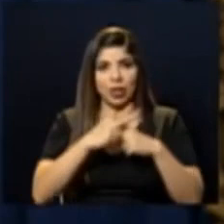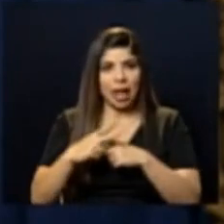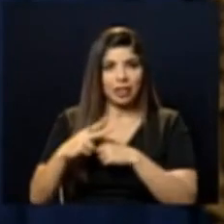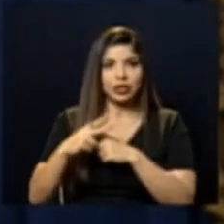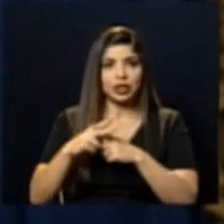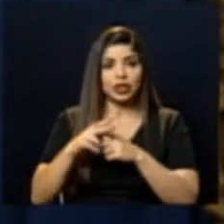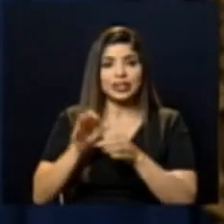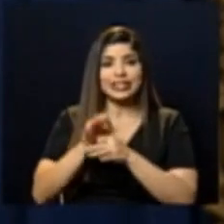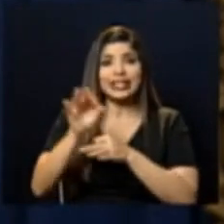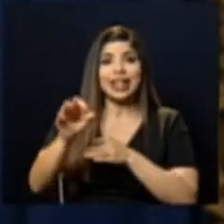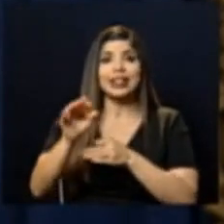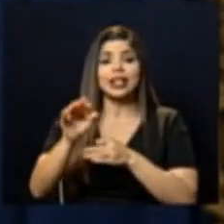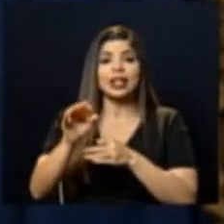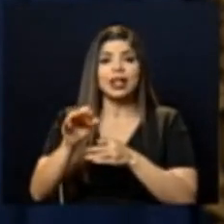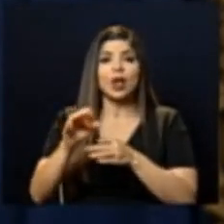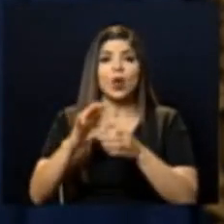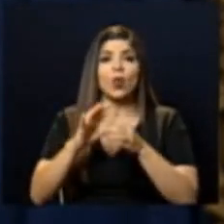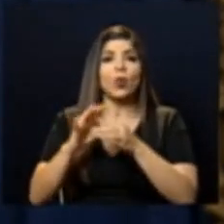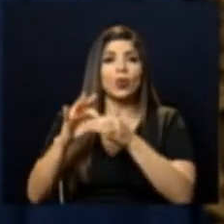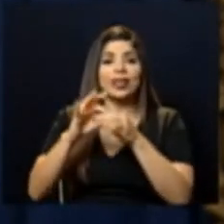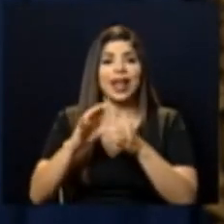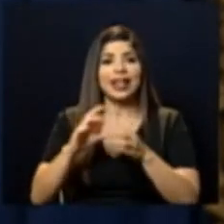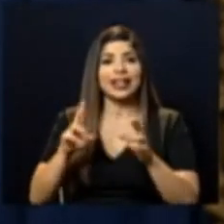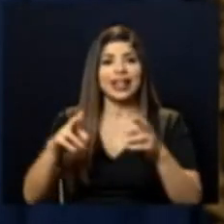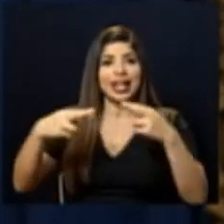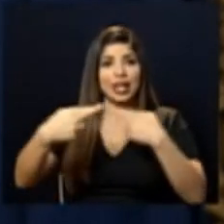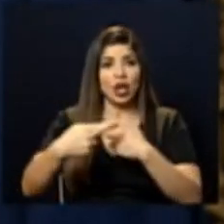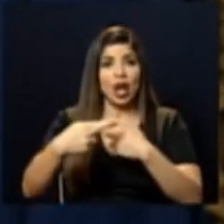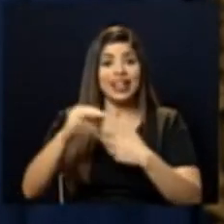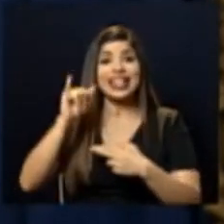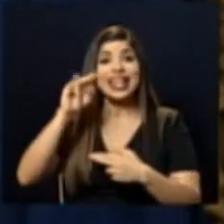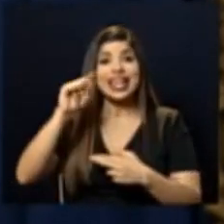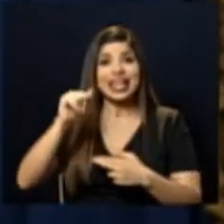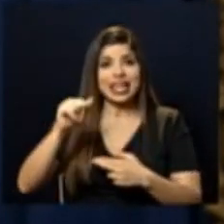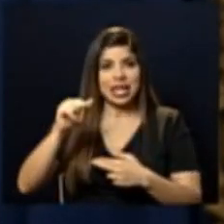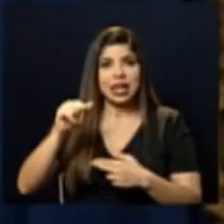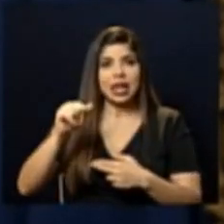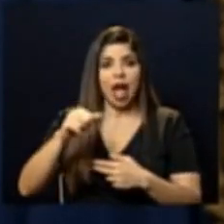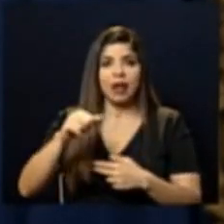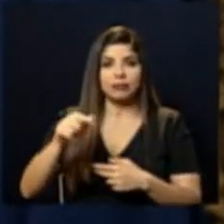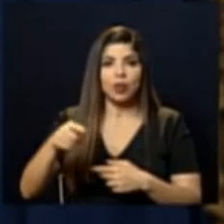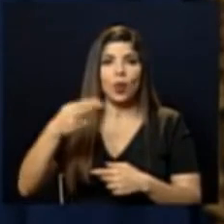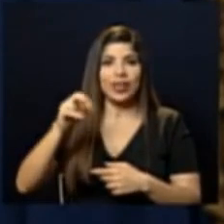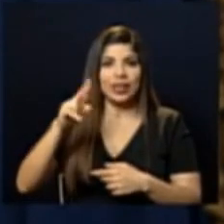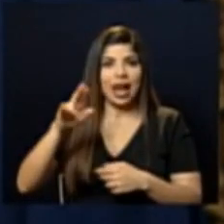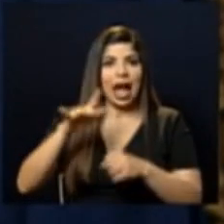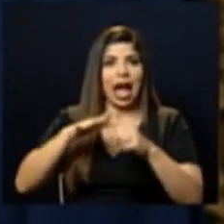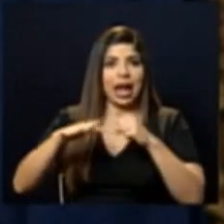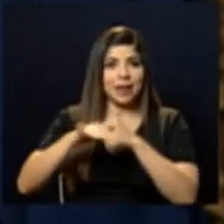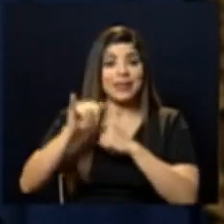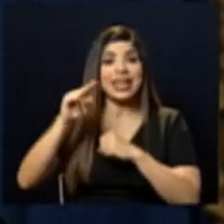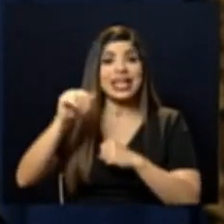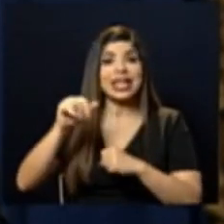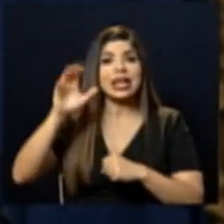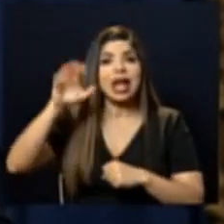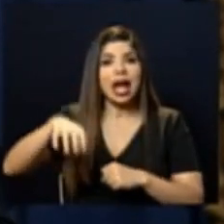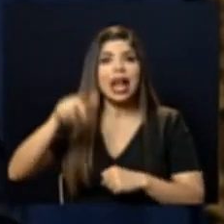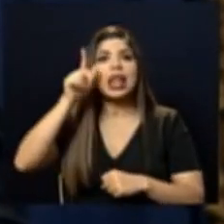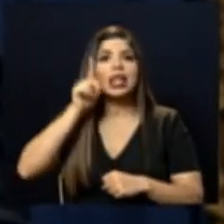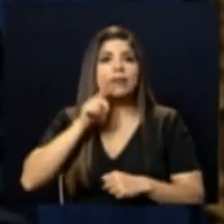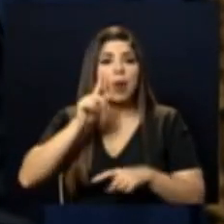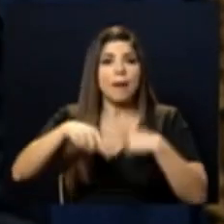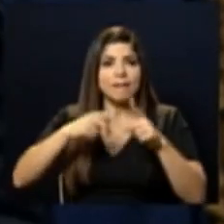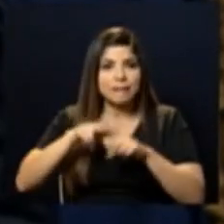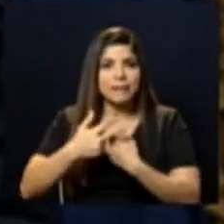la sede de la Unidad Regional Huetar Caribe del INA en Limón, que dará inicio a finales de este